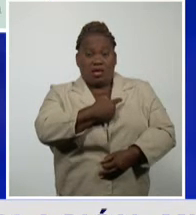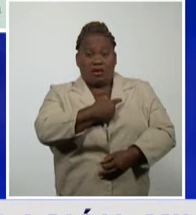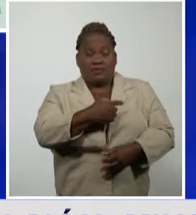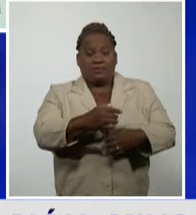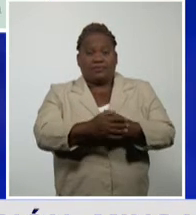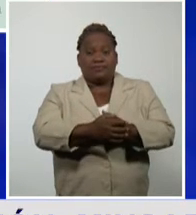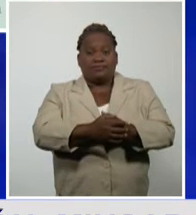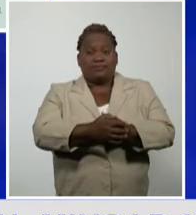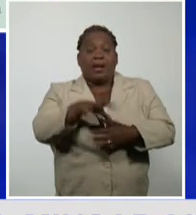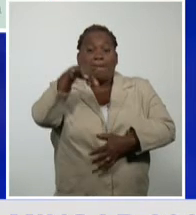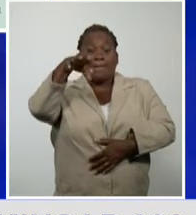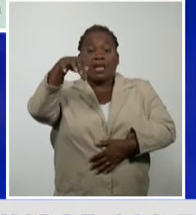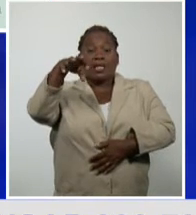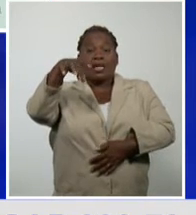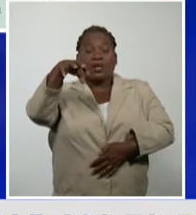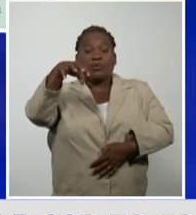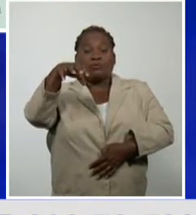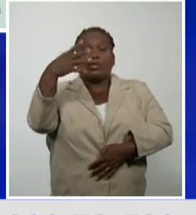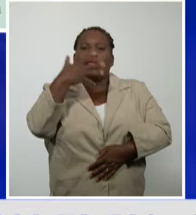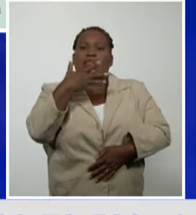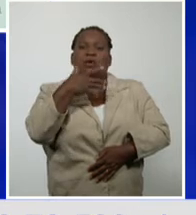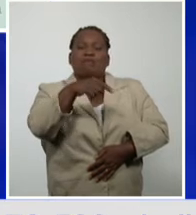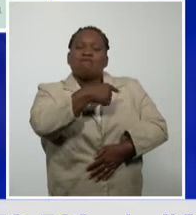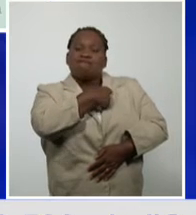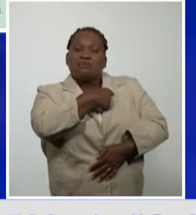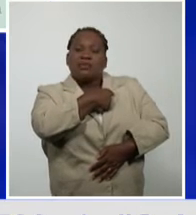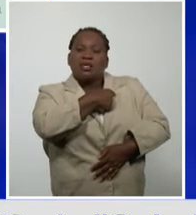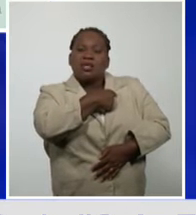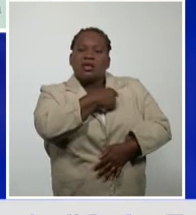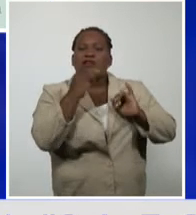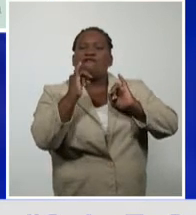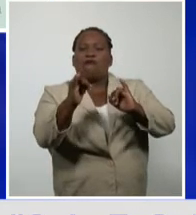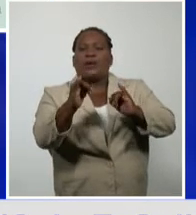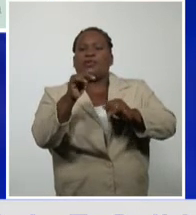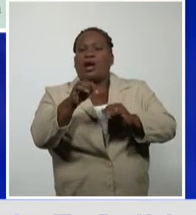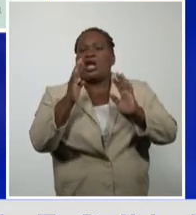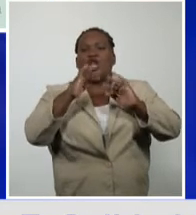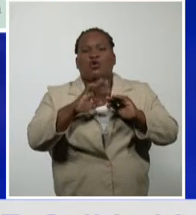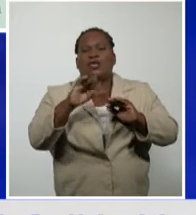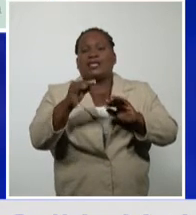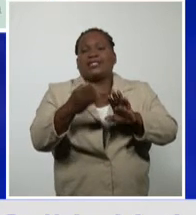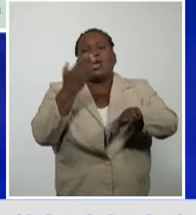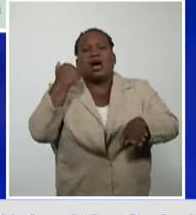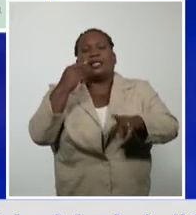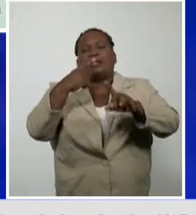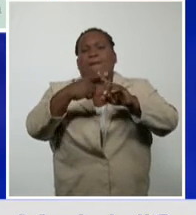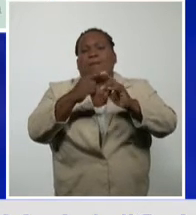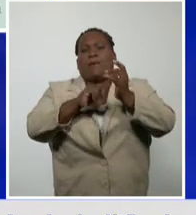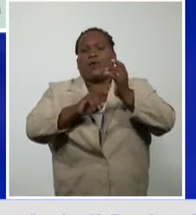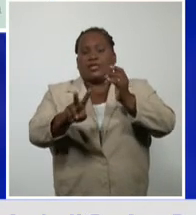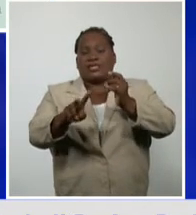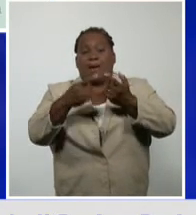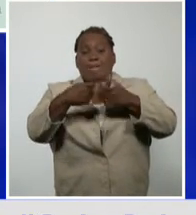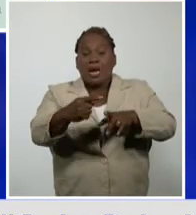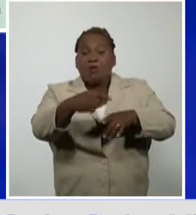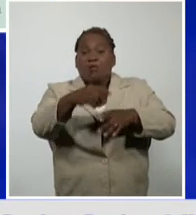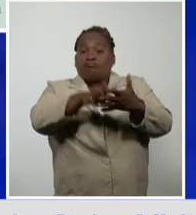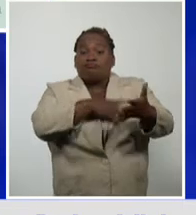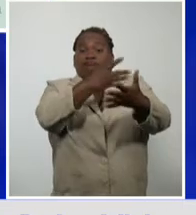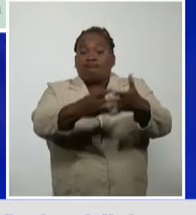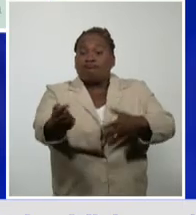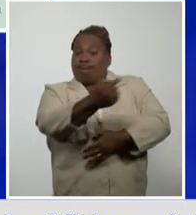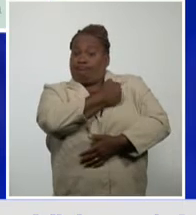en Pinar del Río, digo, de los datos que están ahí, no es decir cuántas altas hay por provincia, pero los datos que hay ahí, pues